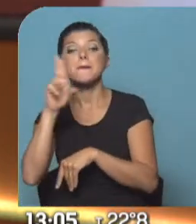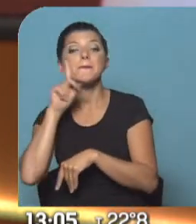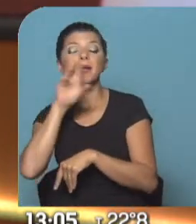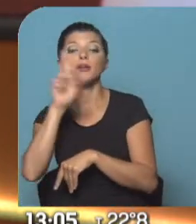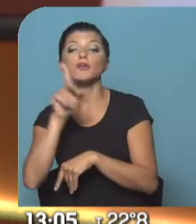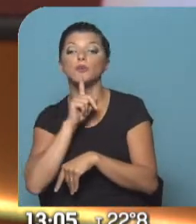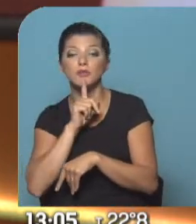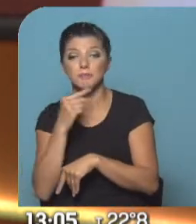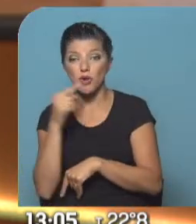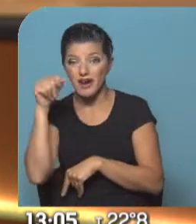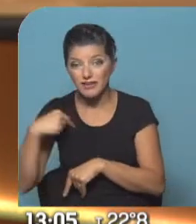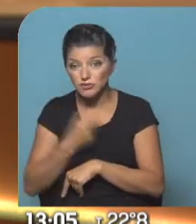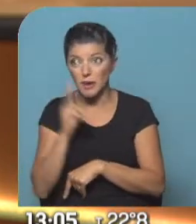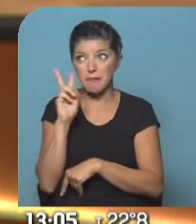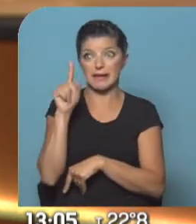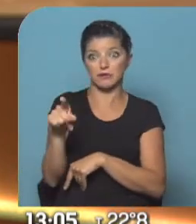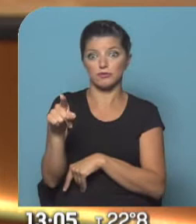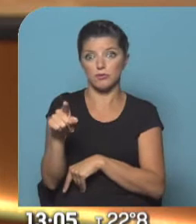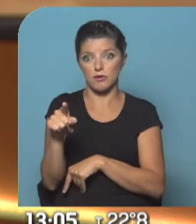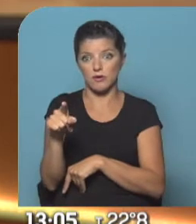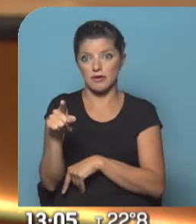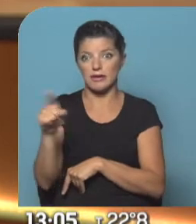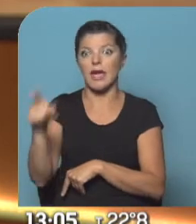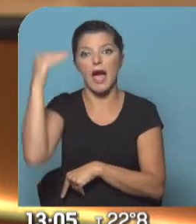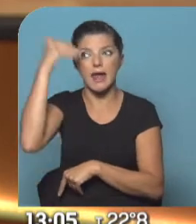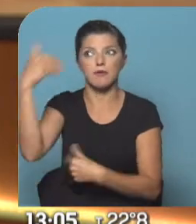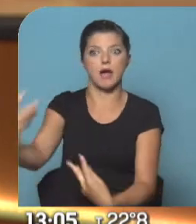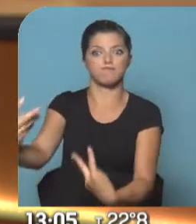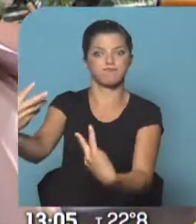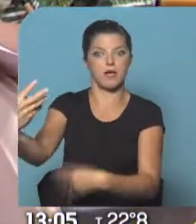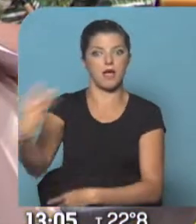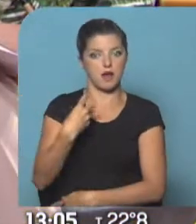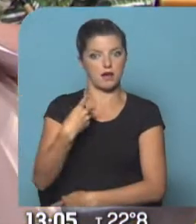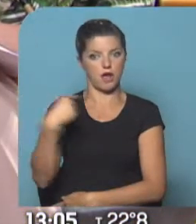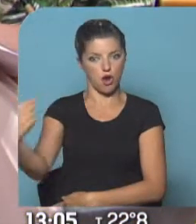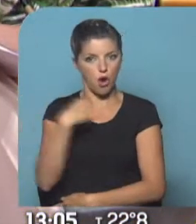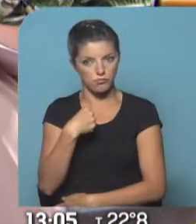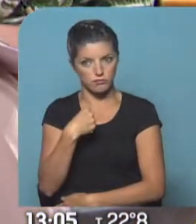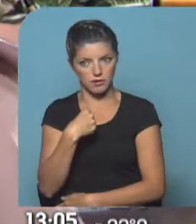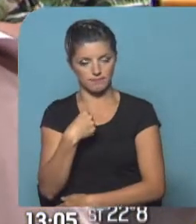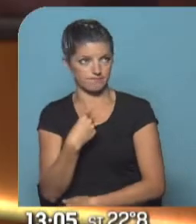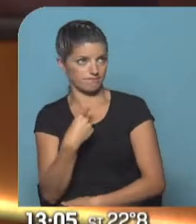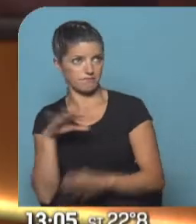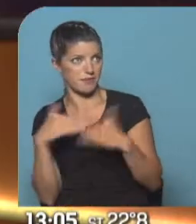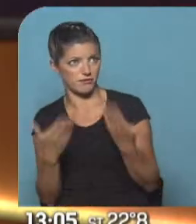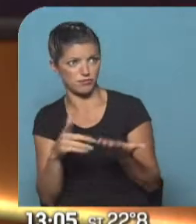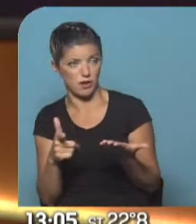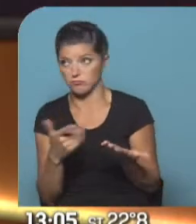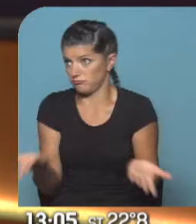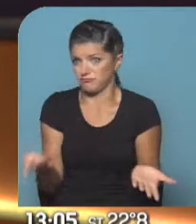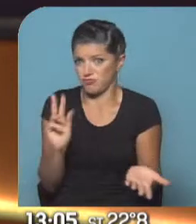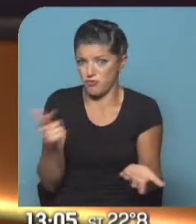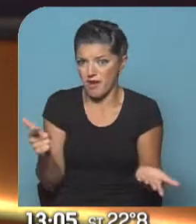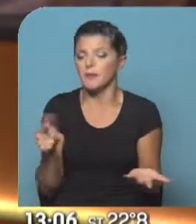población está viendo esto como una afrenta a Arabia Saudita hacia nosotros. Es decir, con lo cual no sería ningún beneficio. No tiene ningún beneficio. Y recordemos, aparte de Arabia